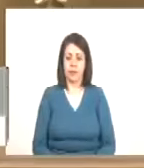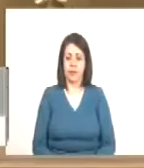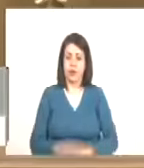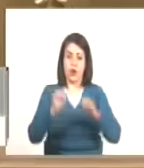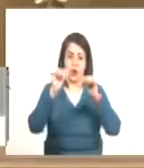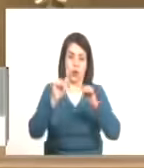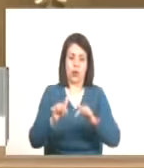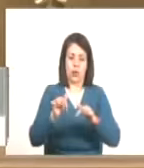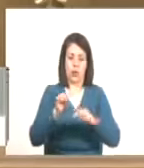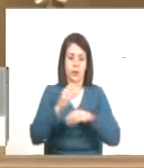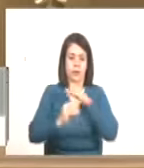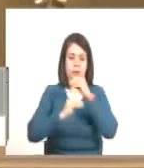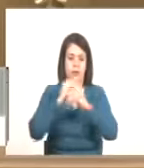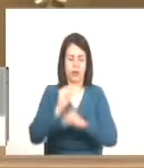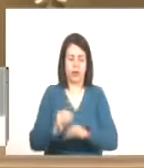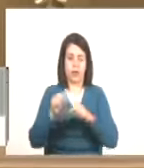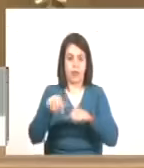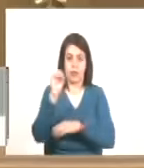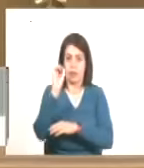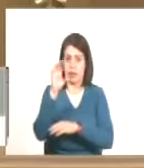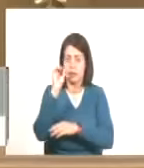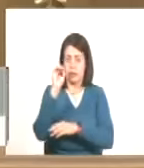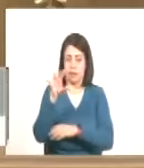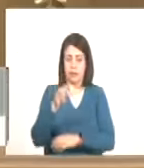Hoy no corresponde ante esta Asamblea